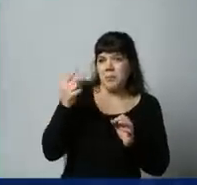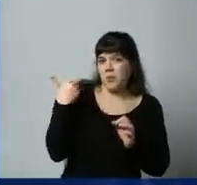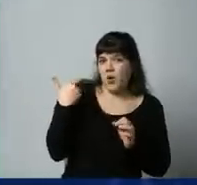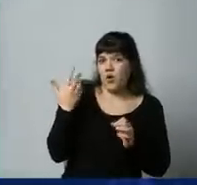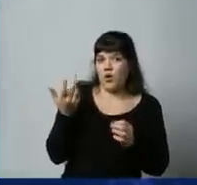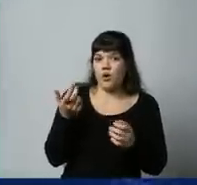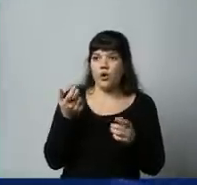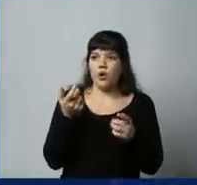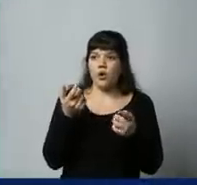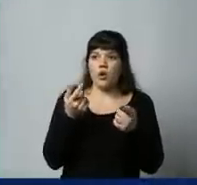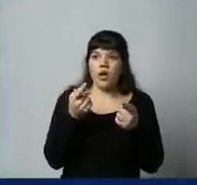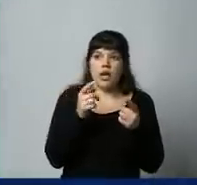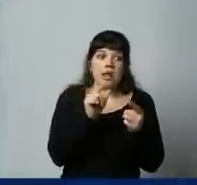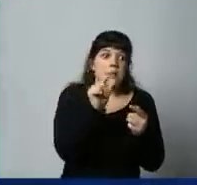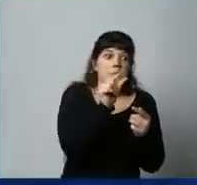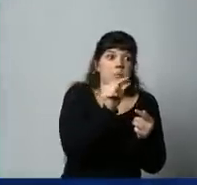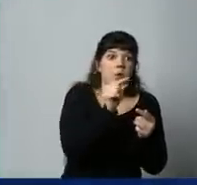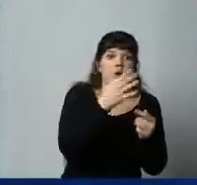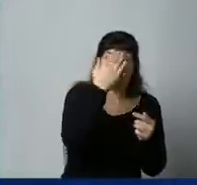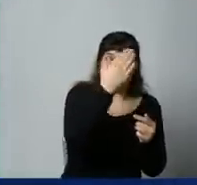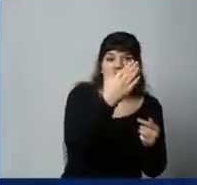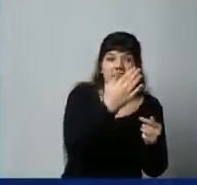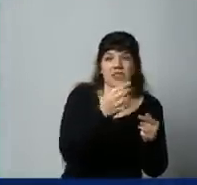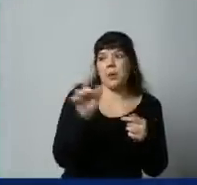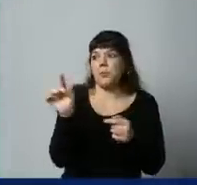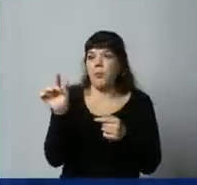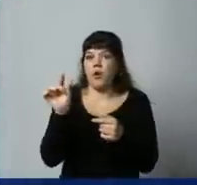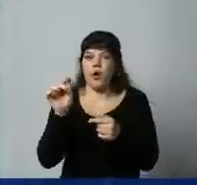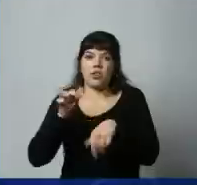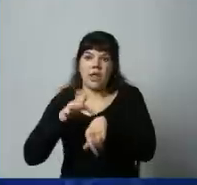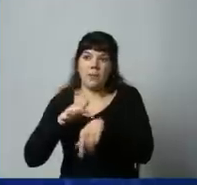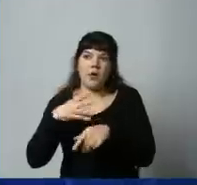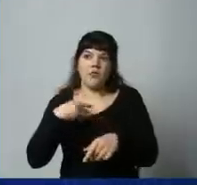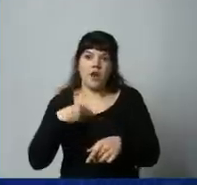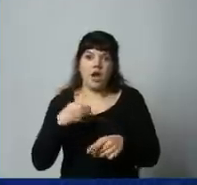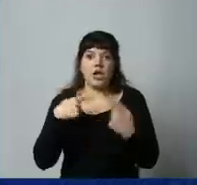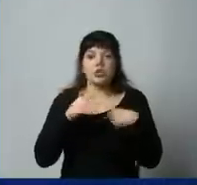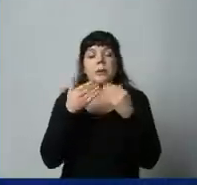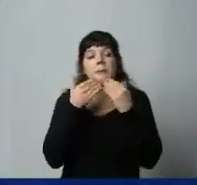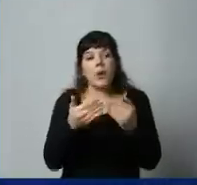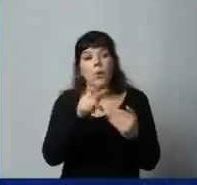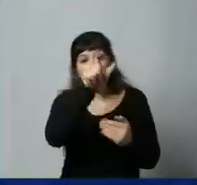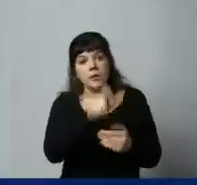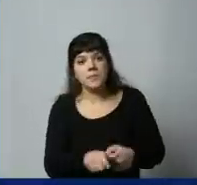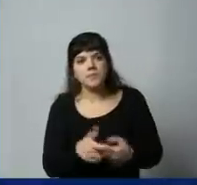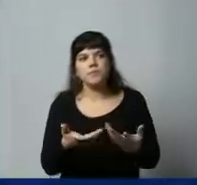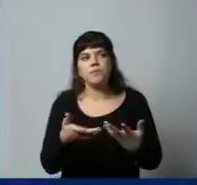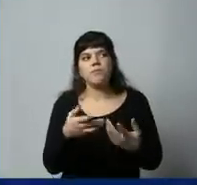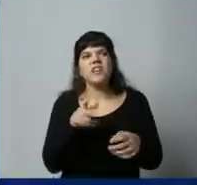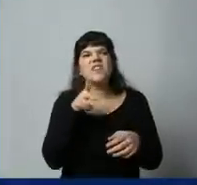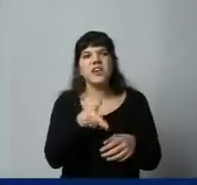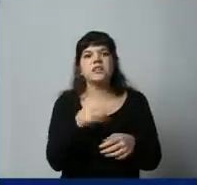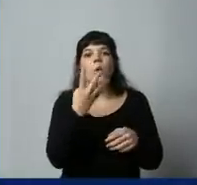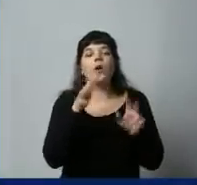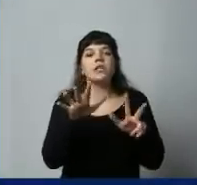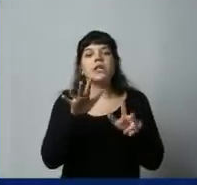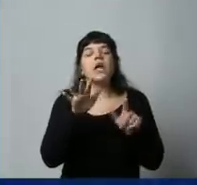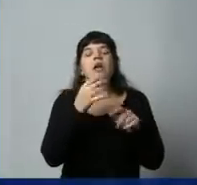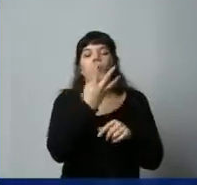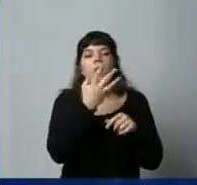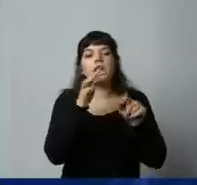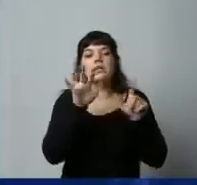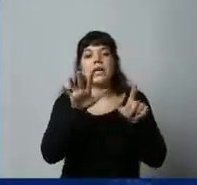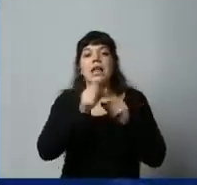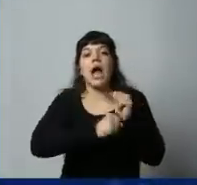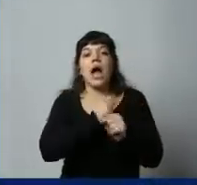frente amplio como el de la coalición multicolor le preguntaron hace poquito en torno a la fecha del 47 años del